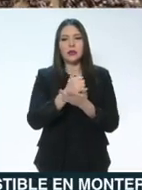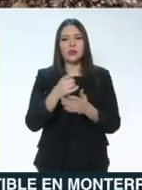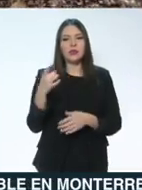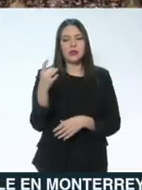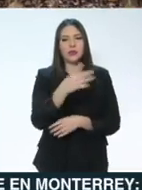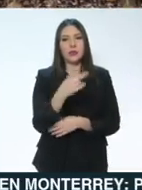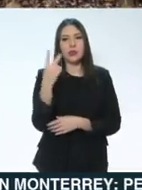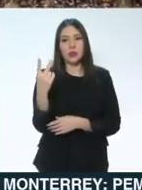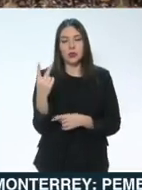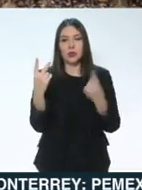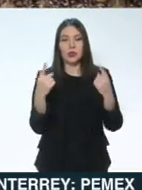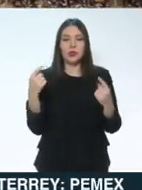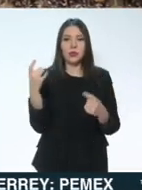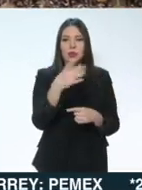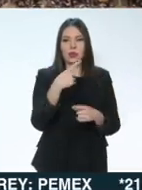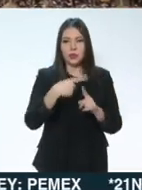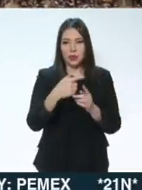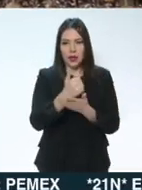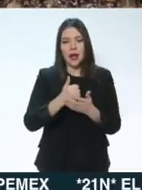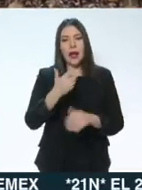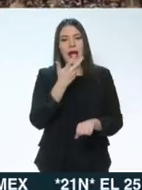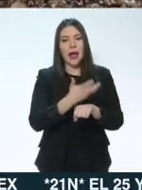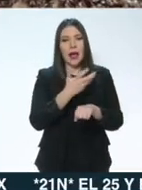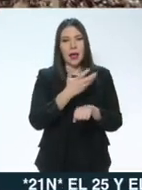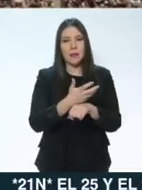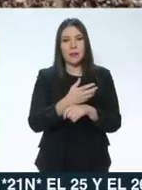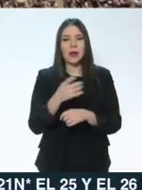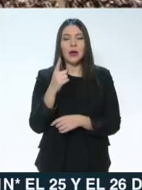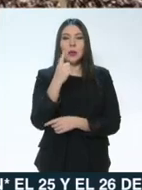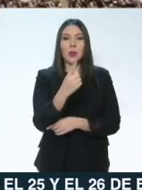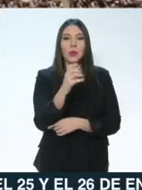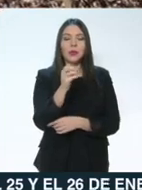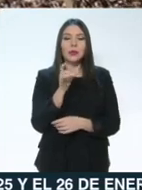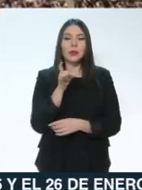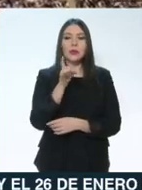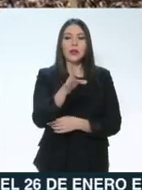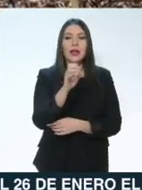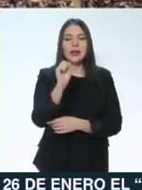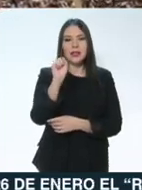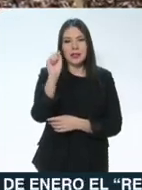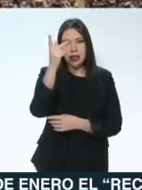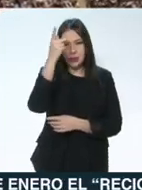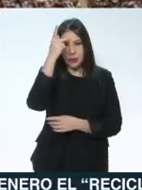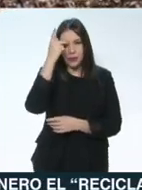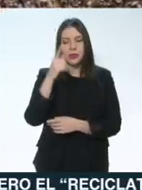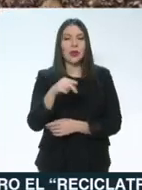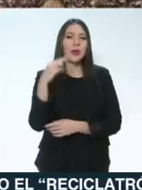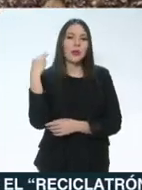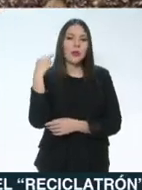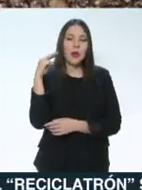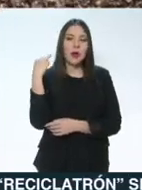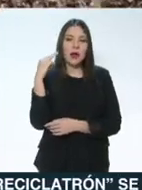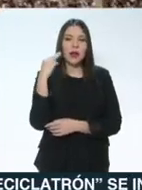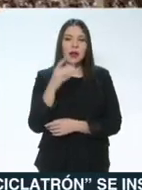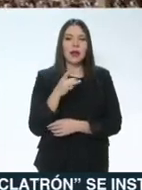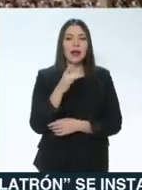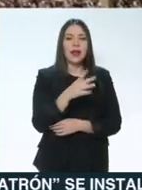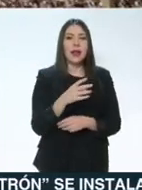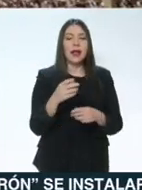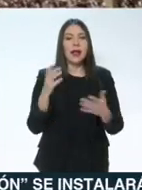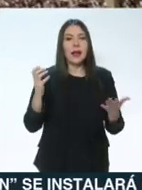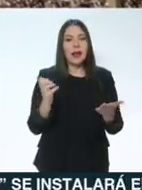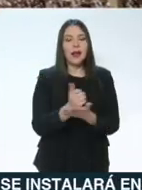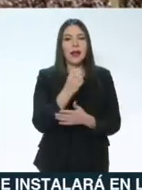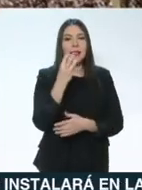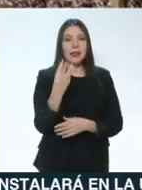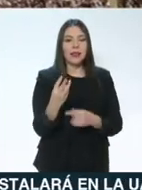Estadio Azteca 1-0 al Atlético de San Luis. Morelia consiguió la victoria ante Correcaminos 3-1 y Pachuca